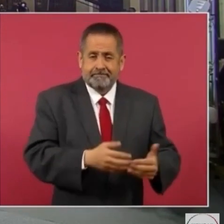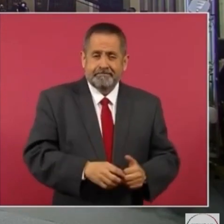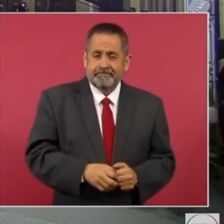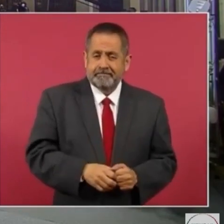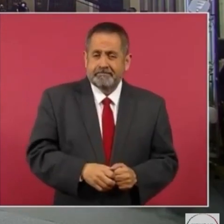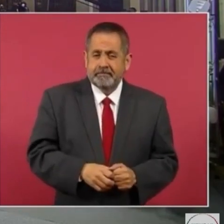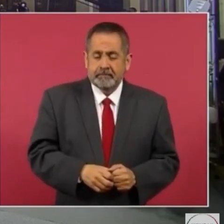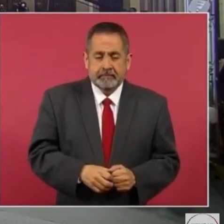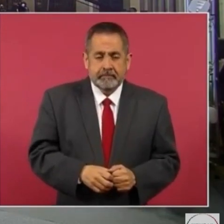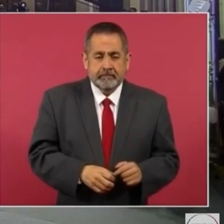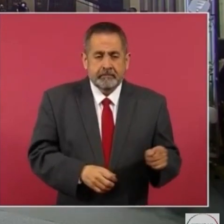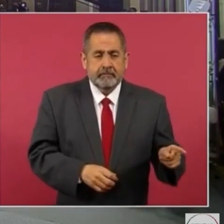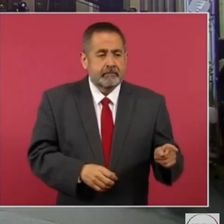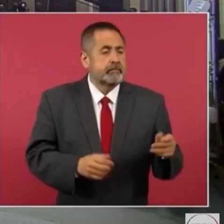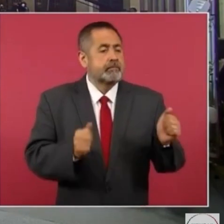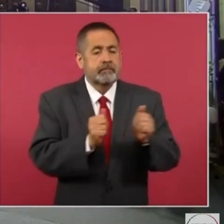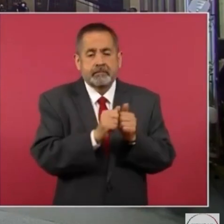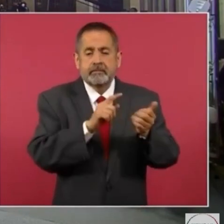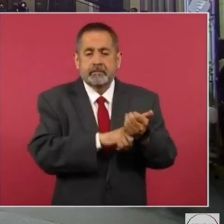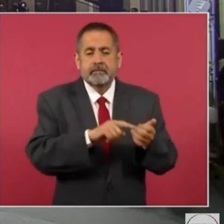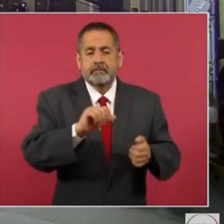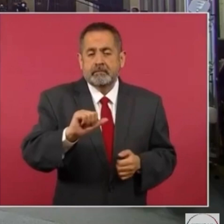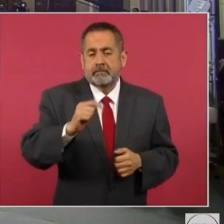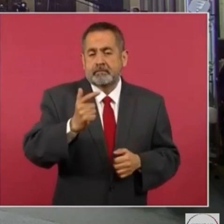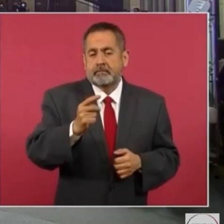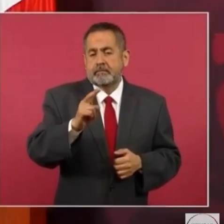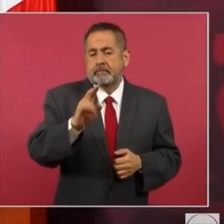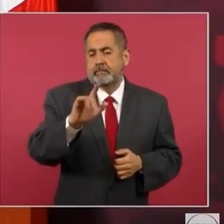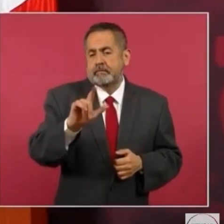Y por el lado de Aguilar Camín,